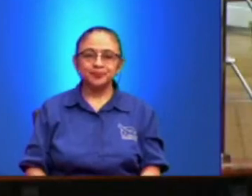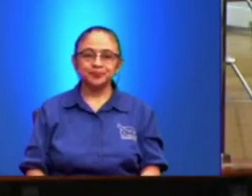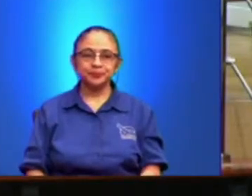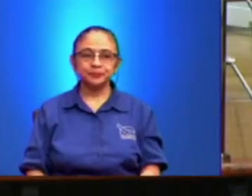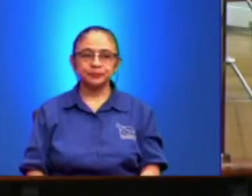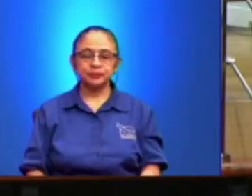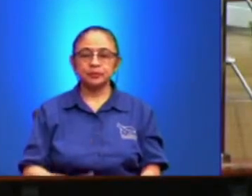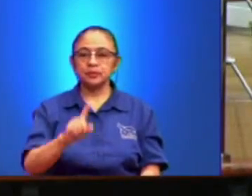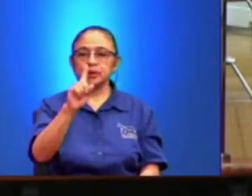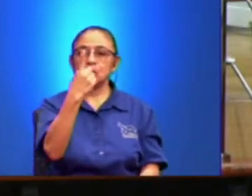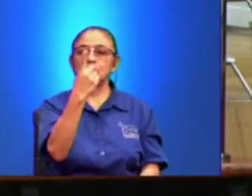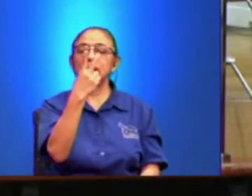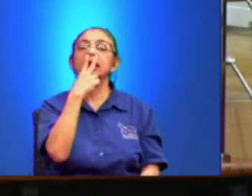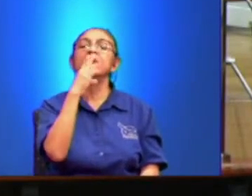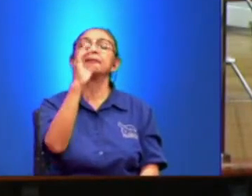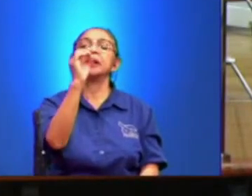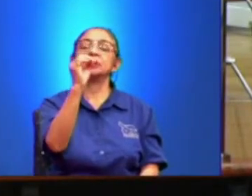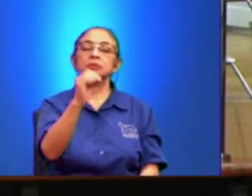hermano